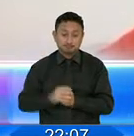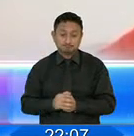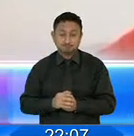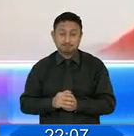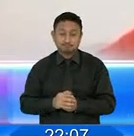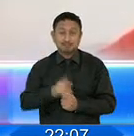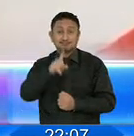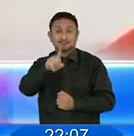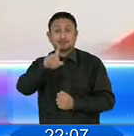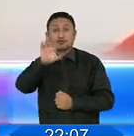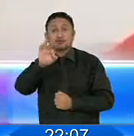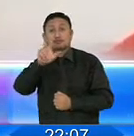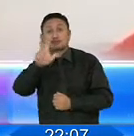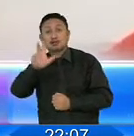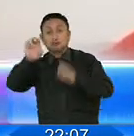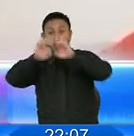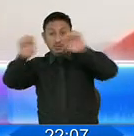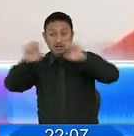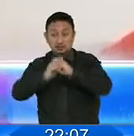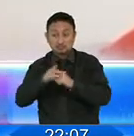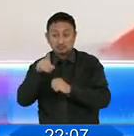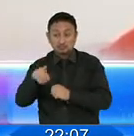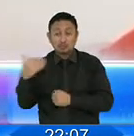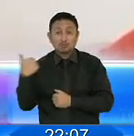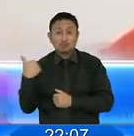193 empresas obtuvieron